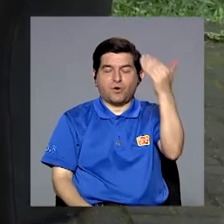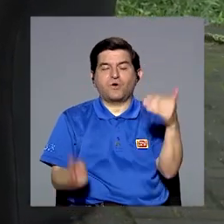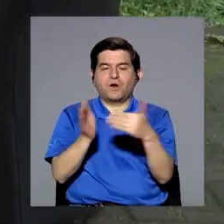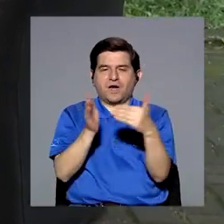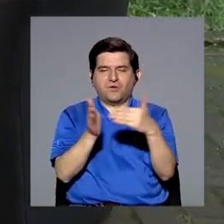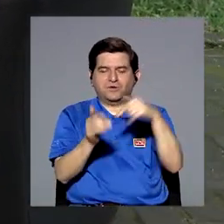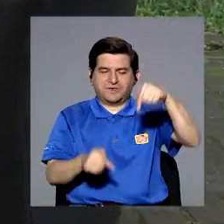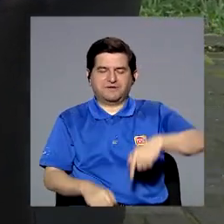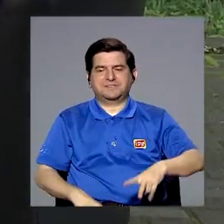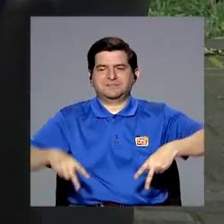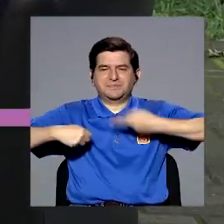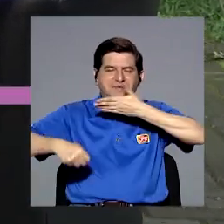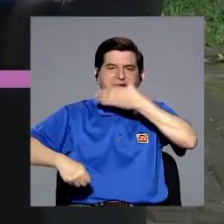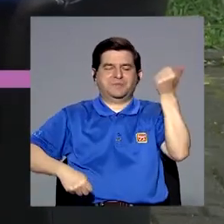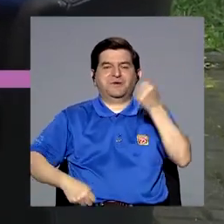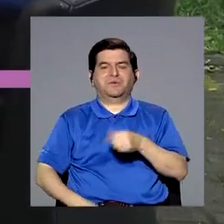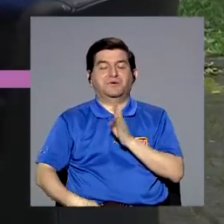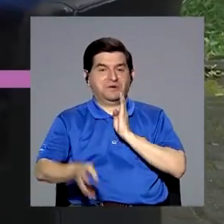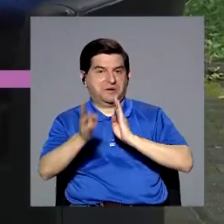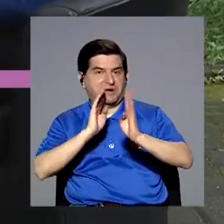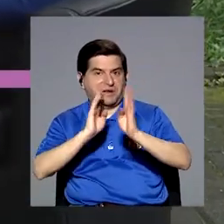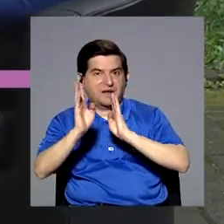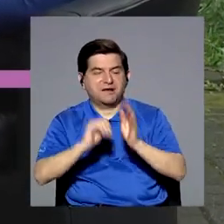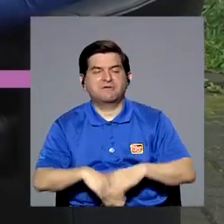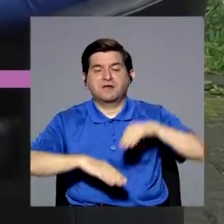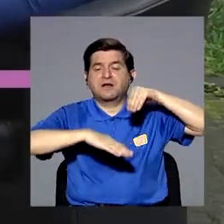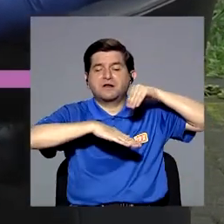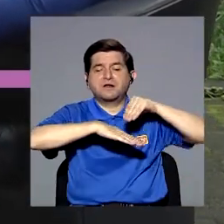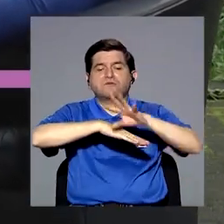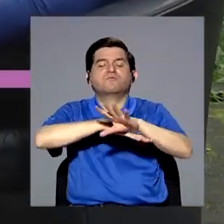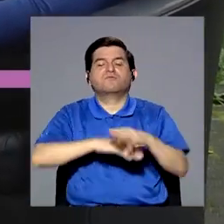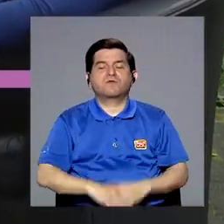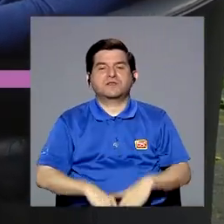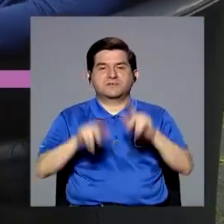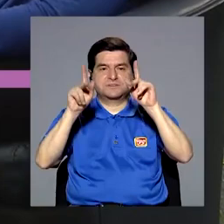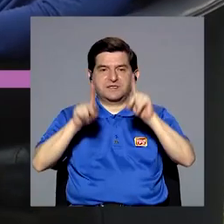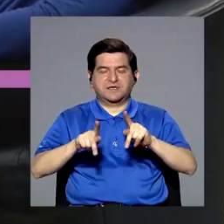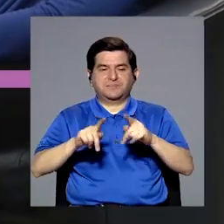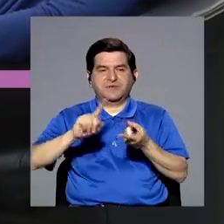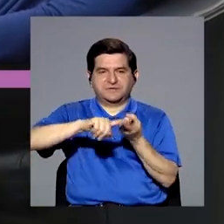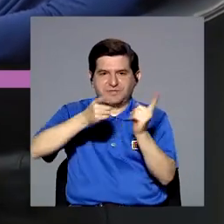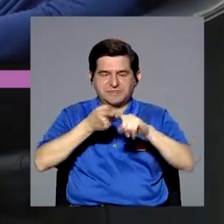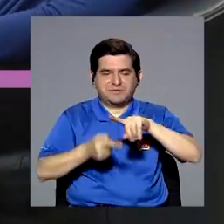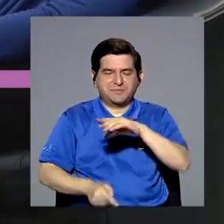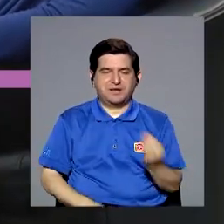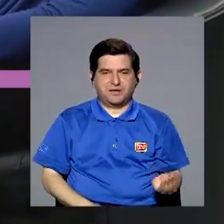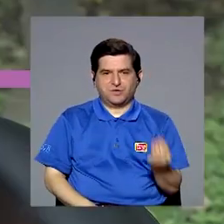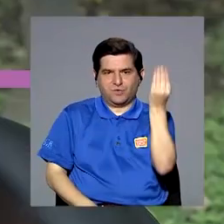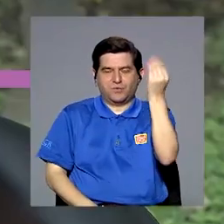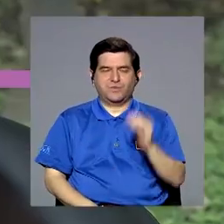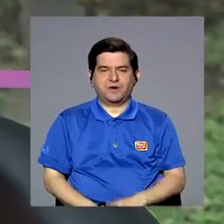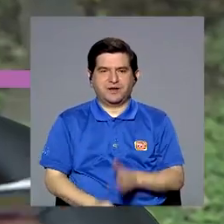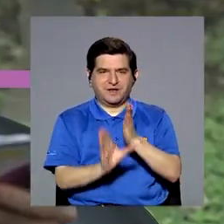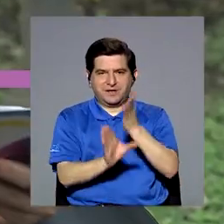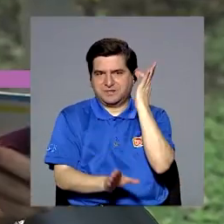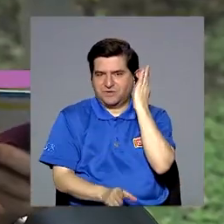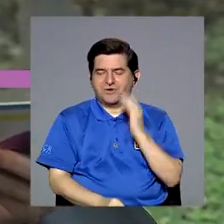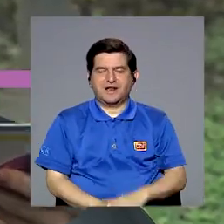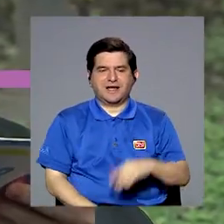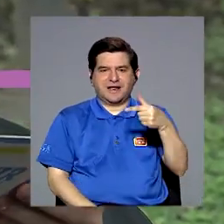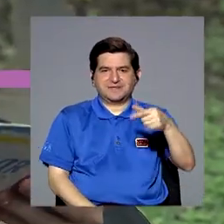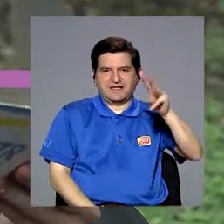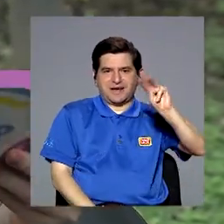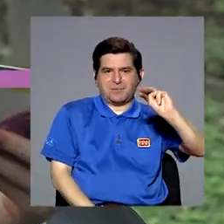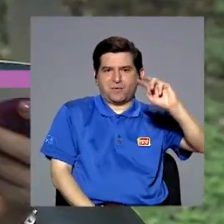Estamos de regreso en Vivir Mejor. Estamos conversando acerca de la influencia de pares en los jóvenes. Está con nosotros la psicóloga Graciela